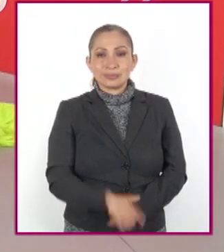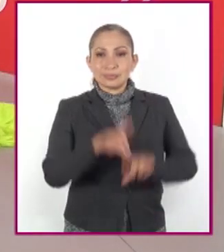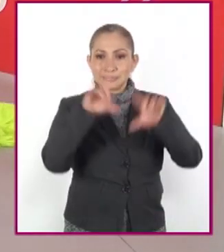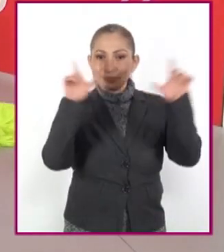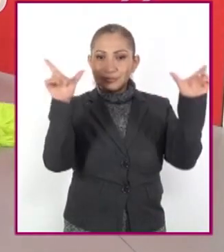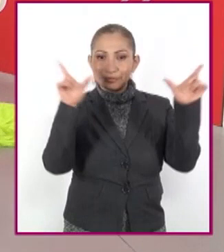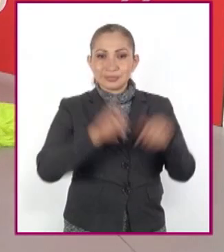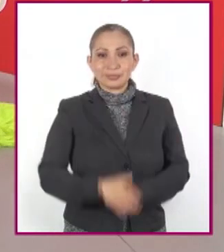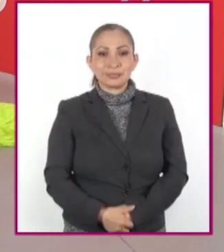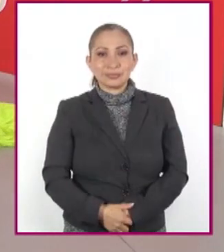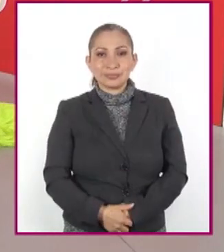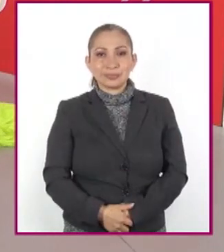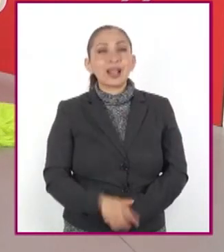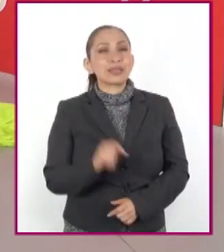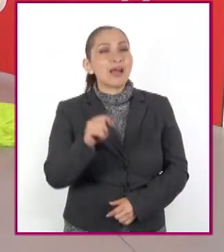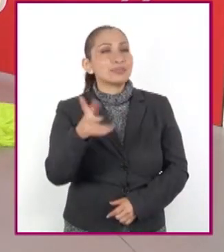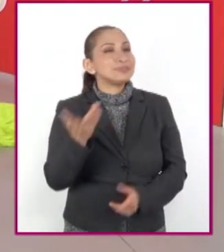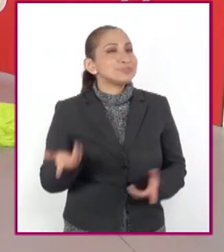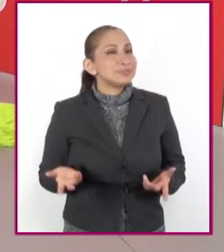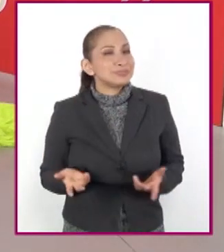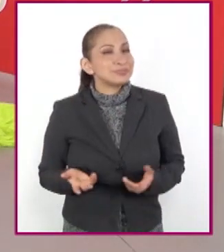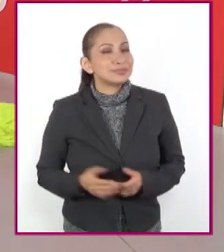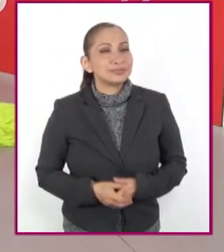Listo. ¿Qué tal,